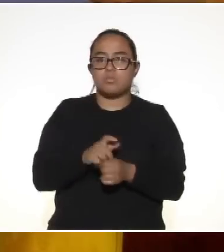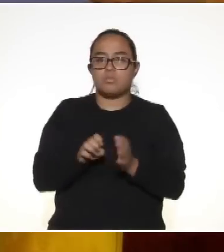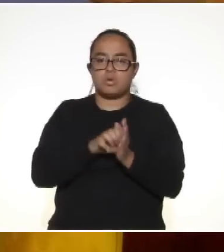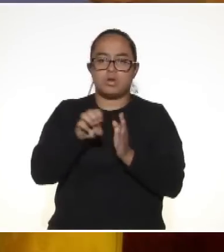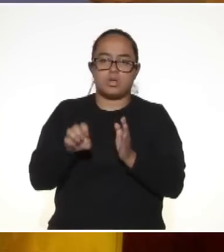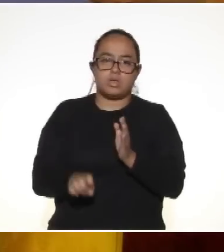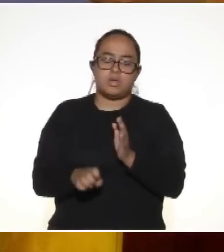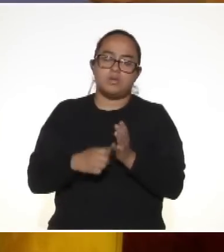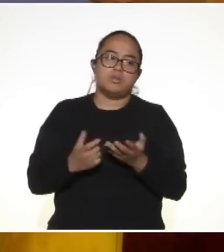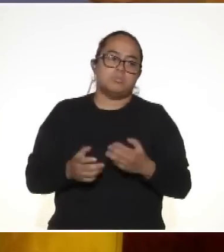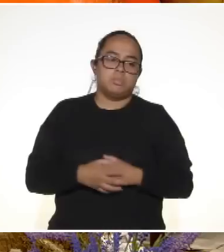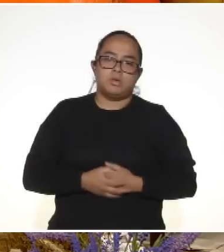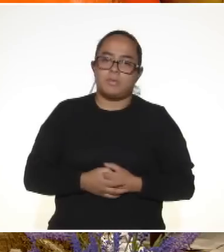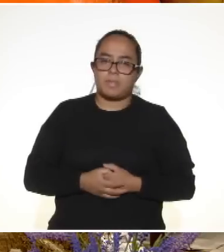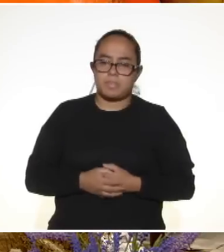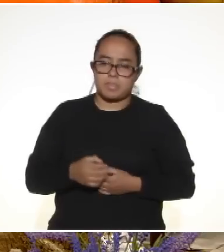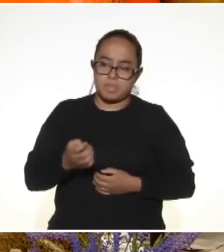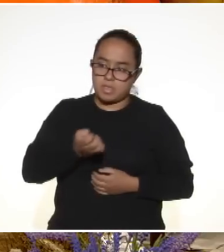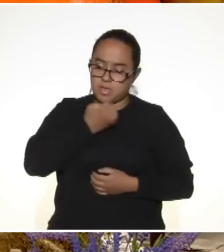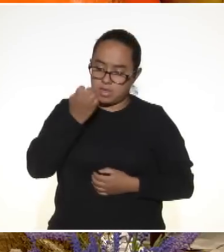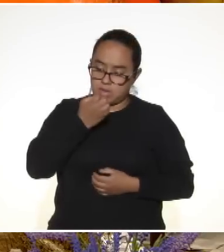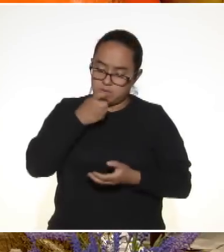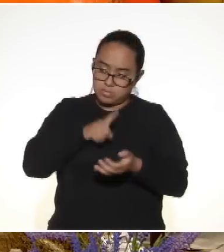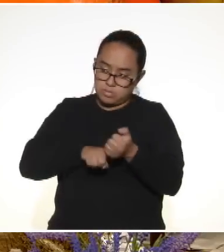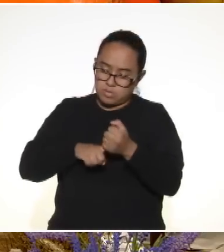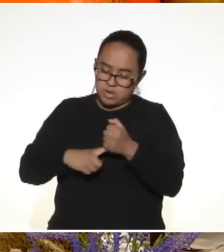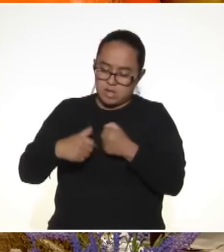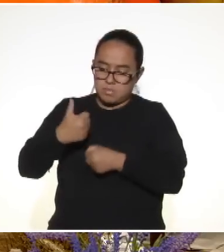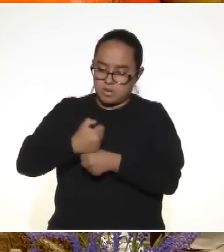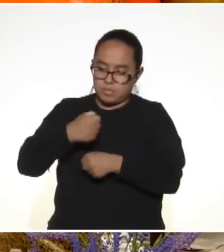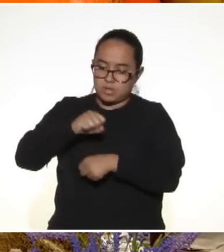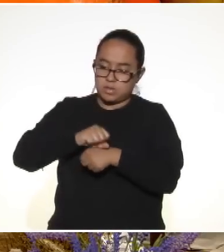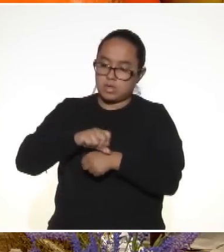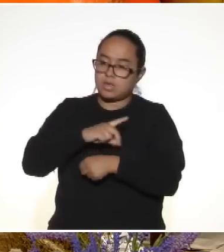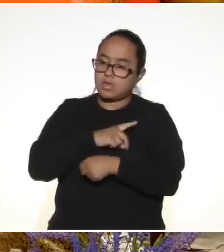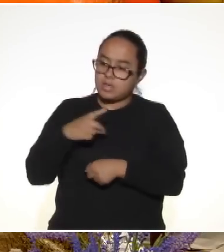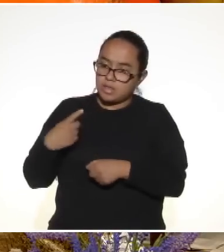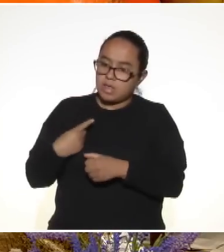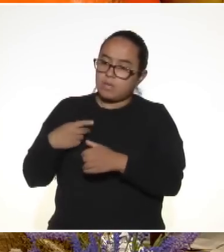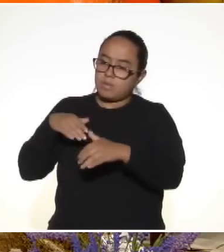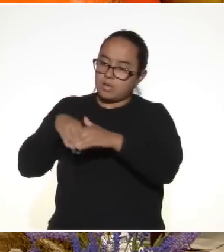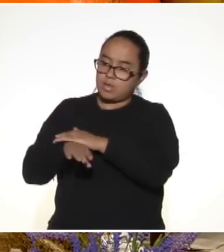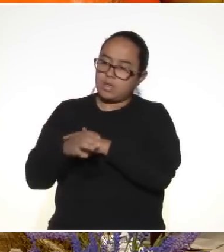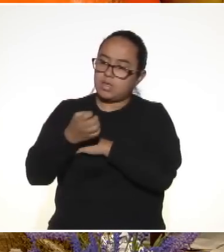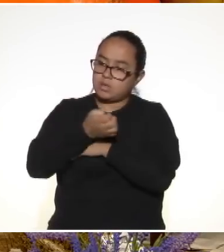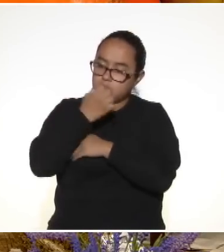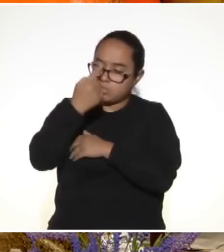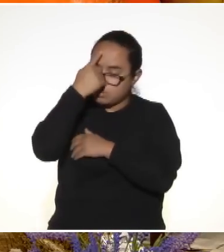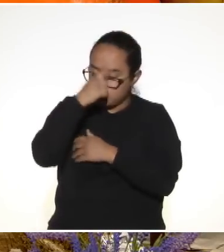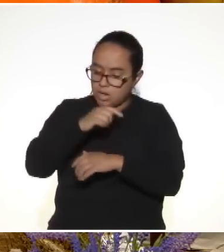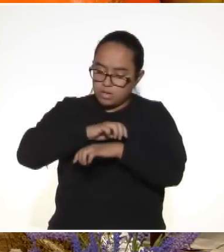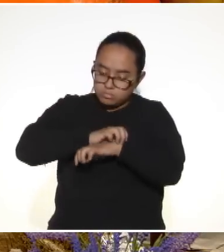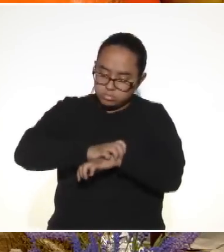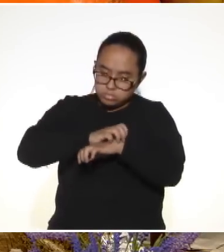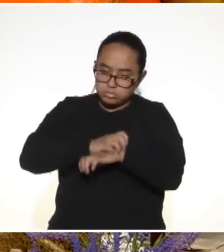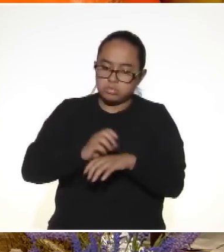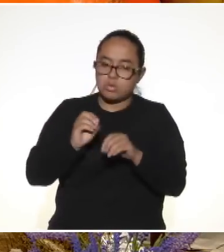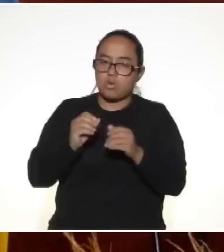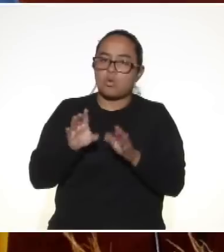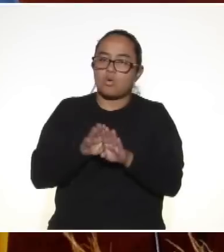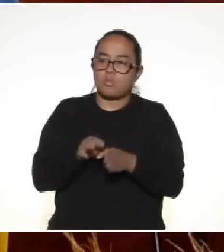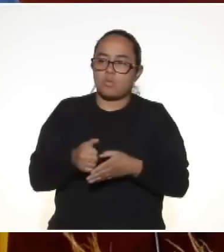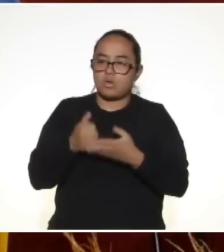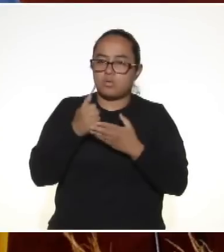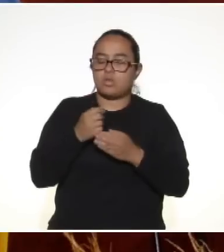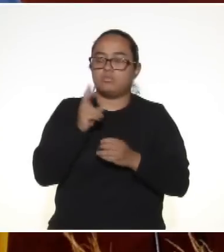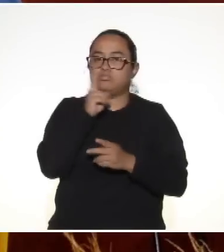la escuela a niveles básicos para tomar cursos de primeros auxilios y reanimación cardiopulmonar, ¿eh? Ok, pues vamos a seguir,